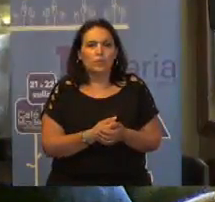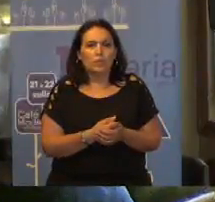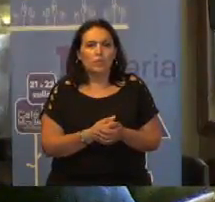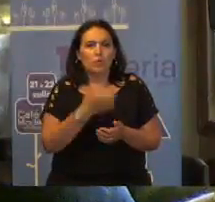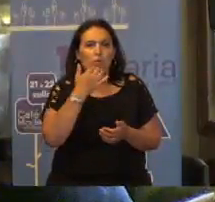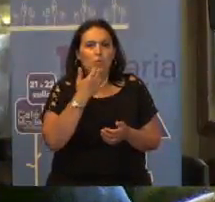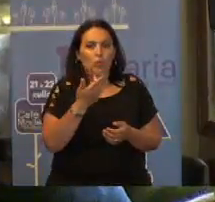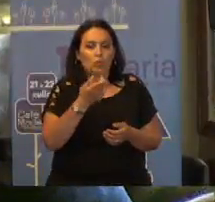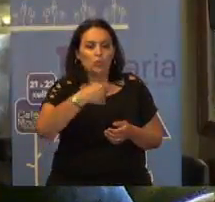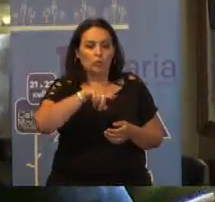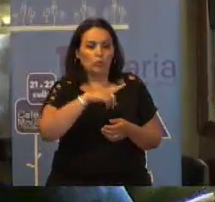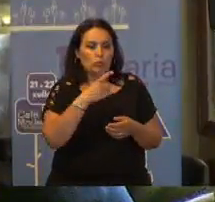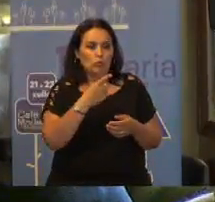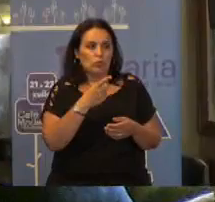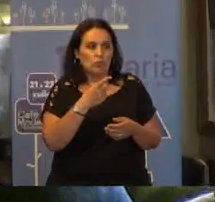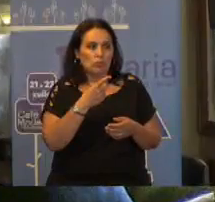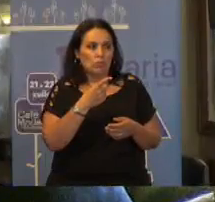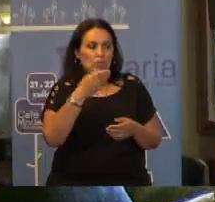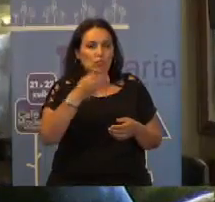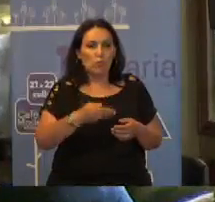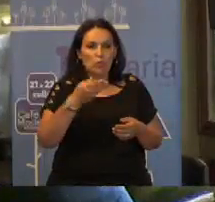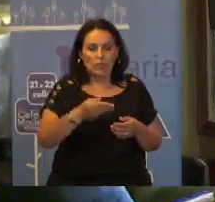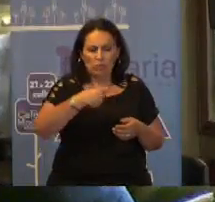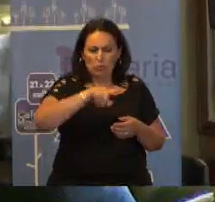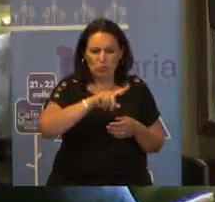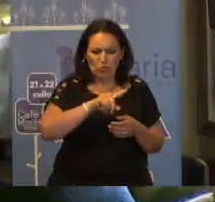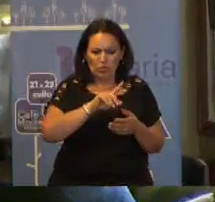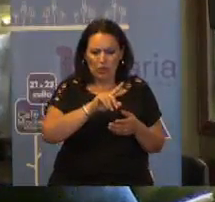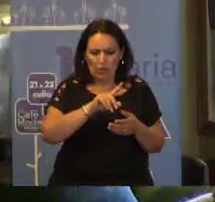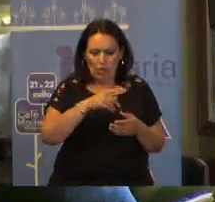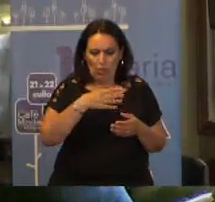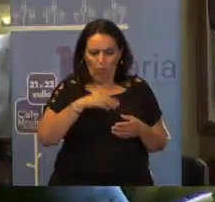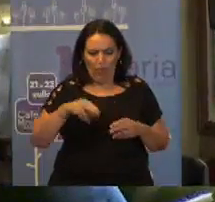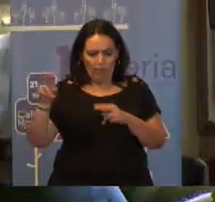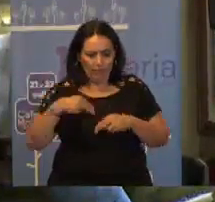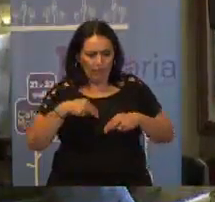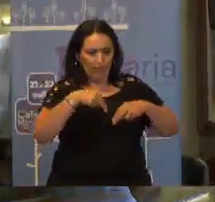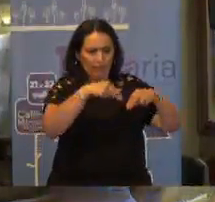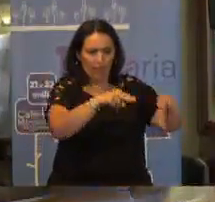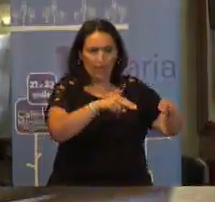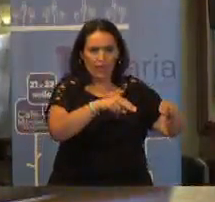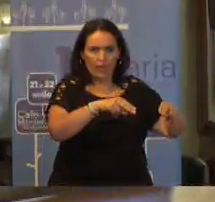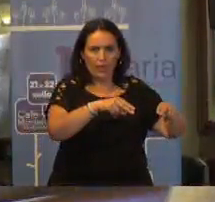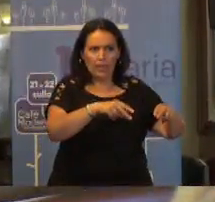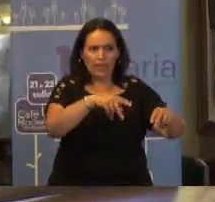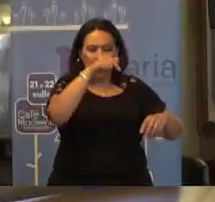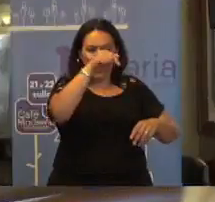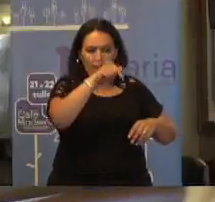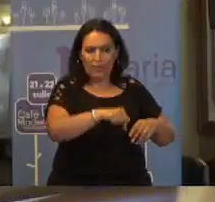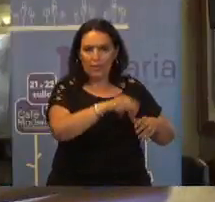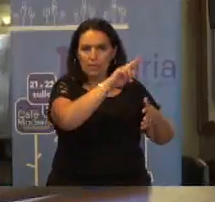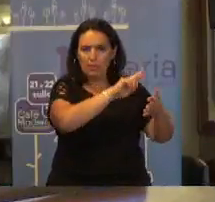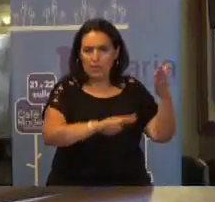a César, moi importante, é dicir, trasladar a, digamos, vista desfeita que hubo neste país,